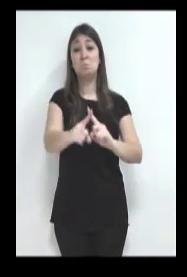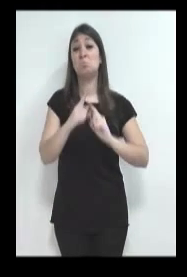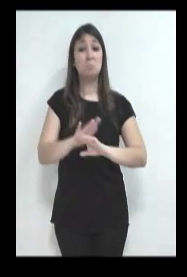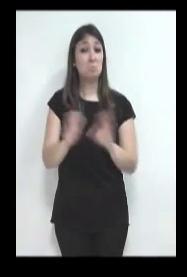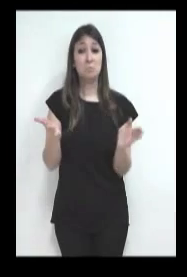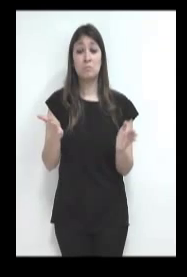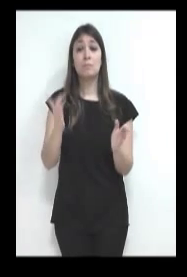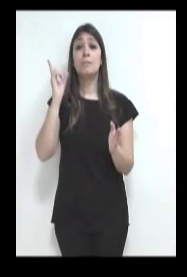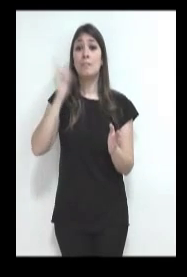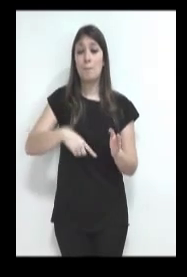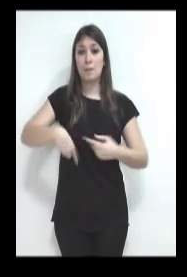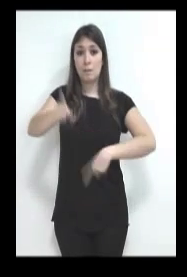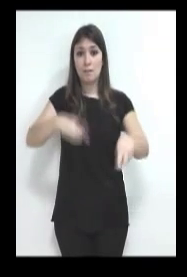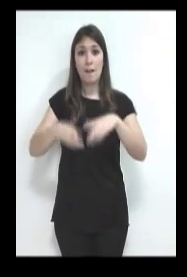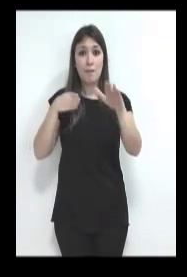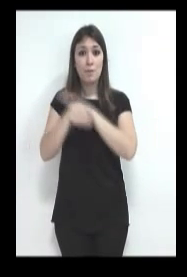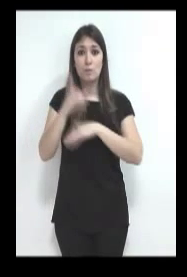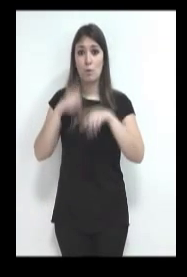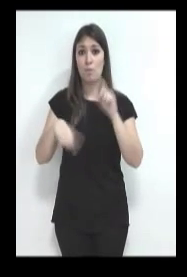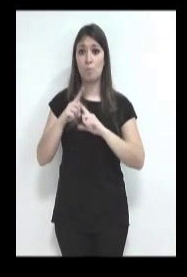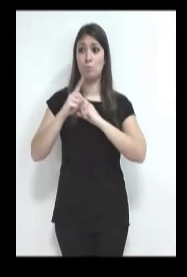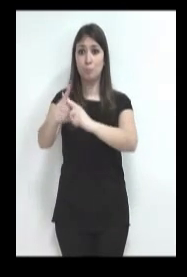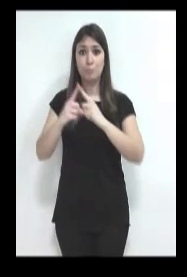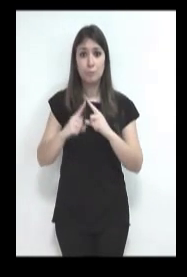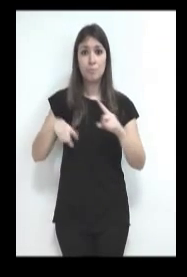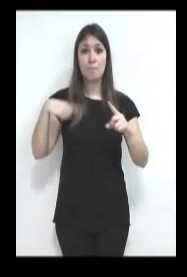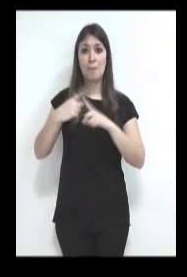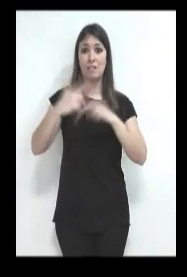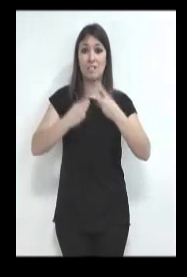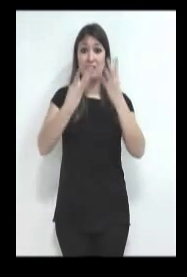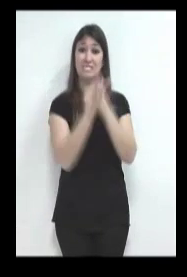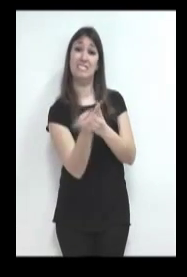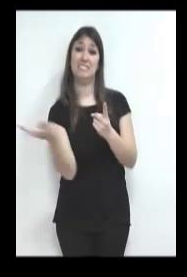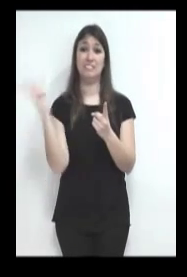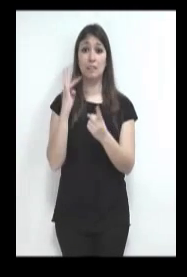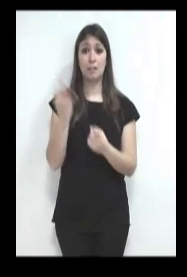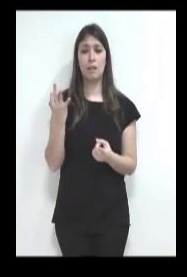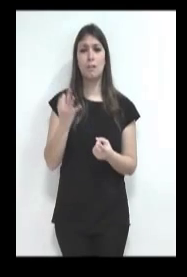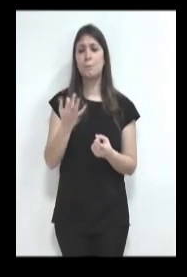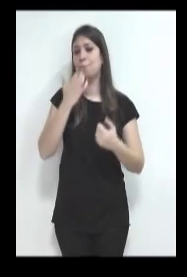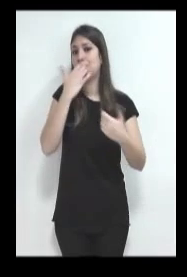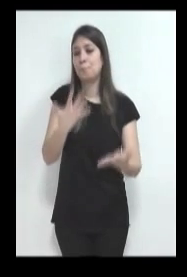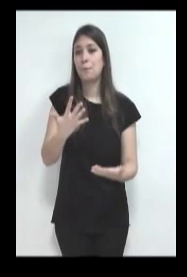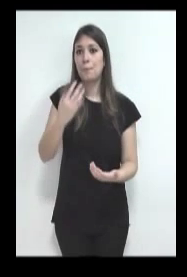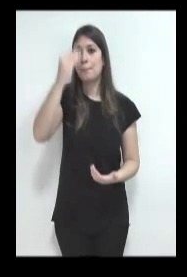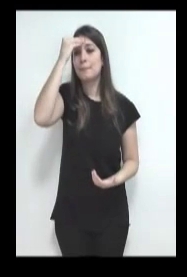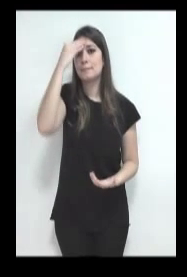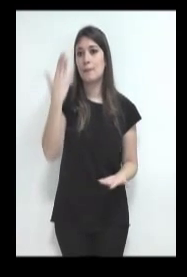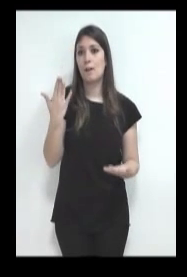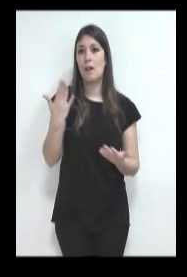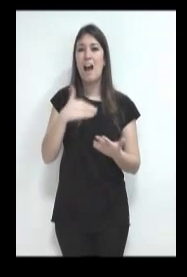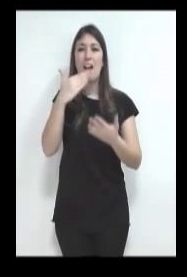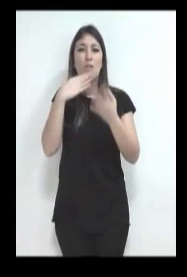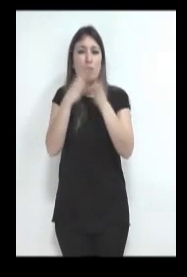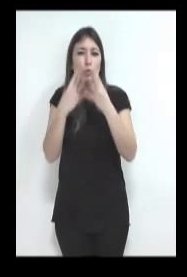las vías de acceso de una a otra y todas las urbanizaciones que hay por medio. Pensar en una